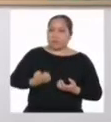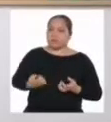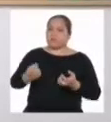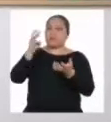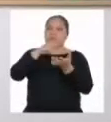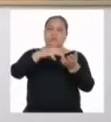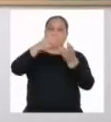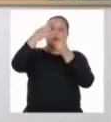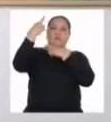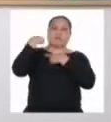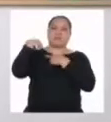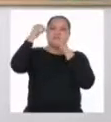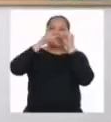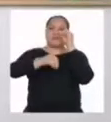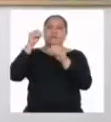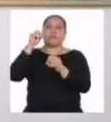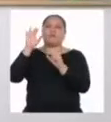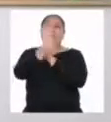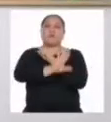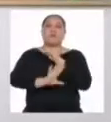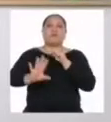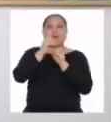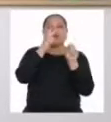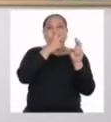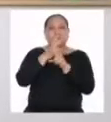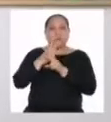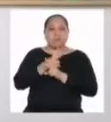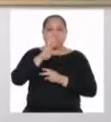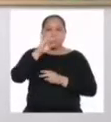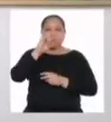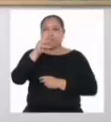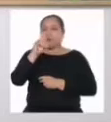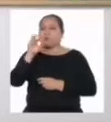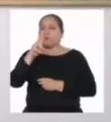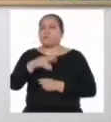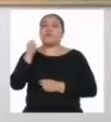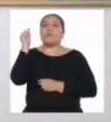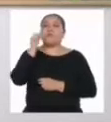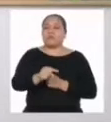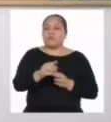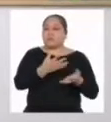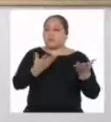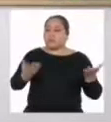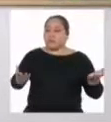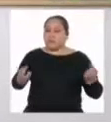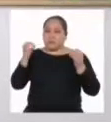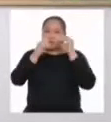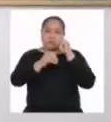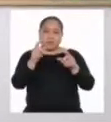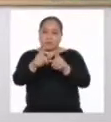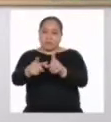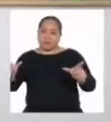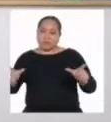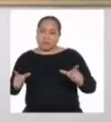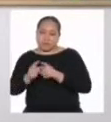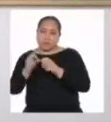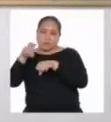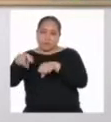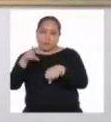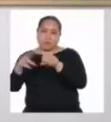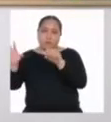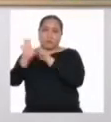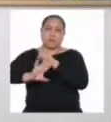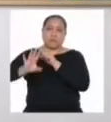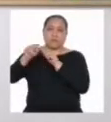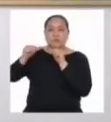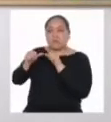tomar acciones a favor de la conservación de nuestra biodiversidad y lo hace creando áreas naturales protegidas